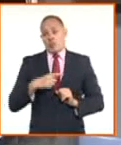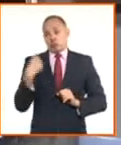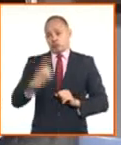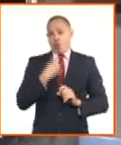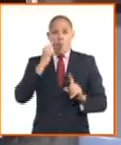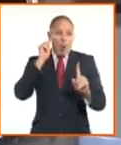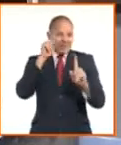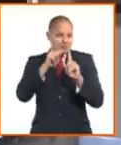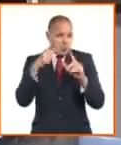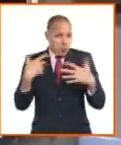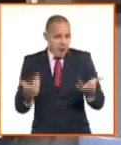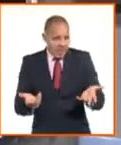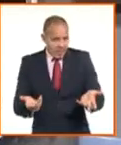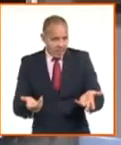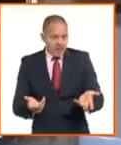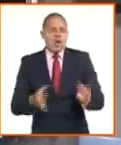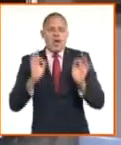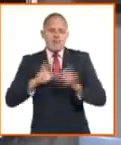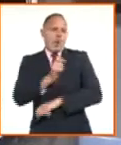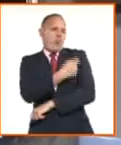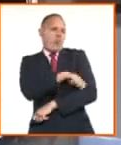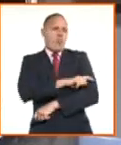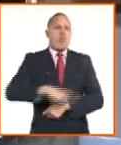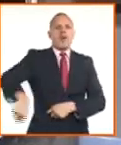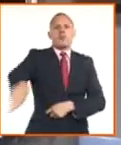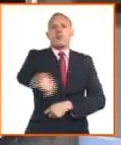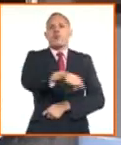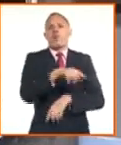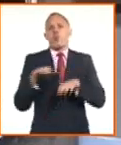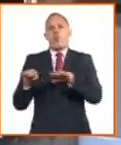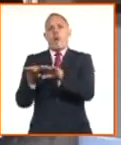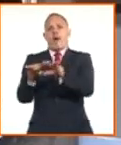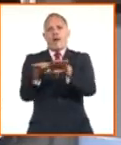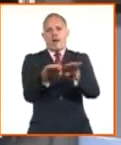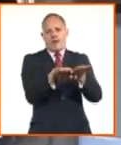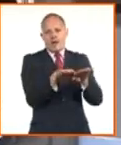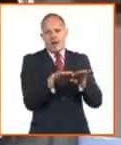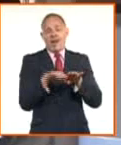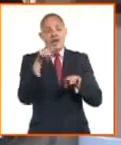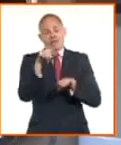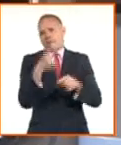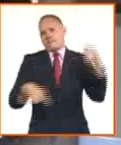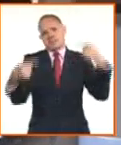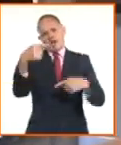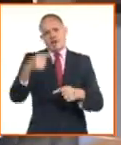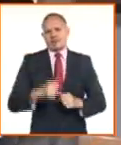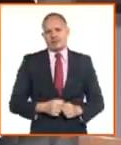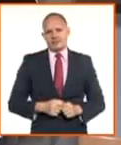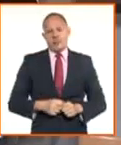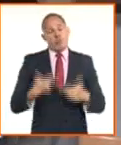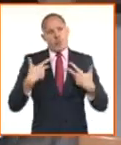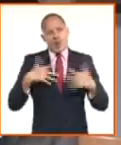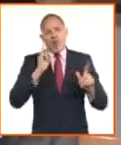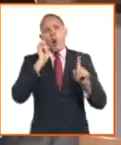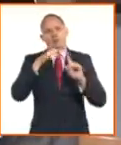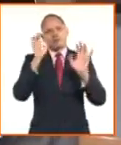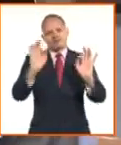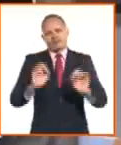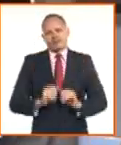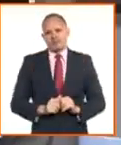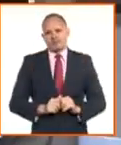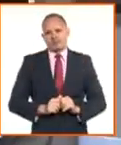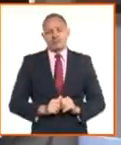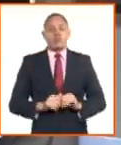una sociedad con la mayor equidad y justicia social posibles. Es verdad que si yo ahora, tú o la